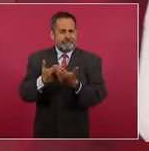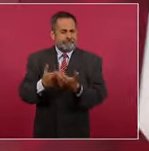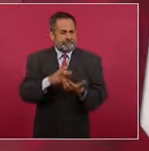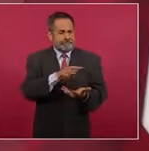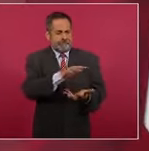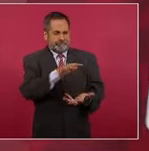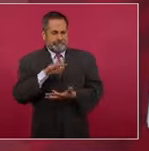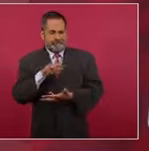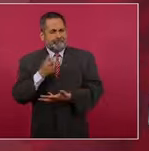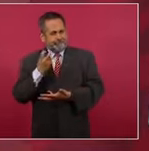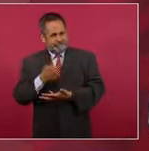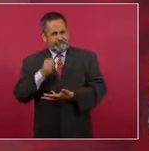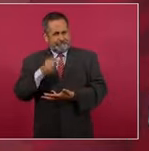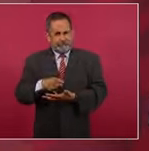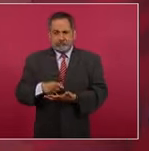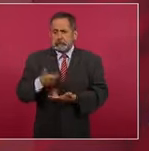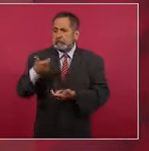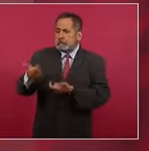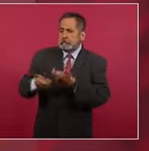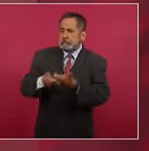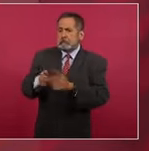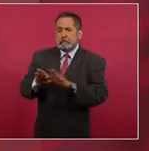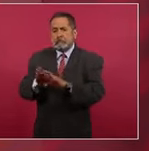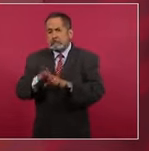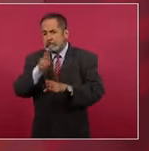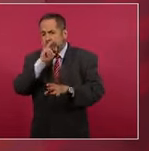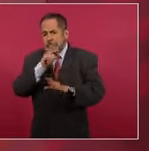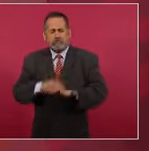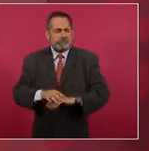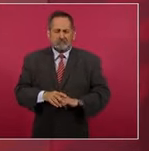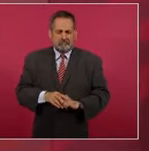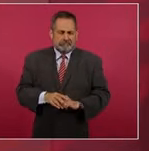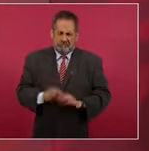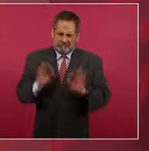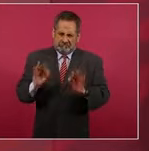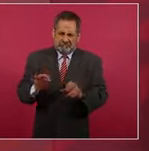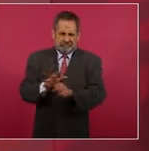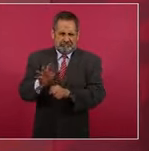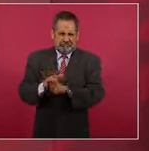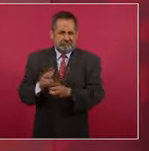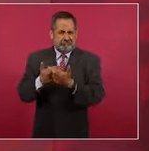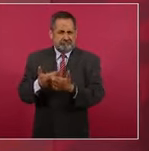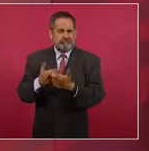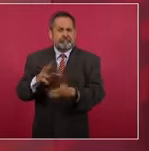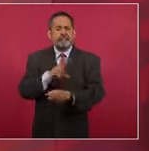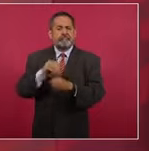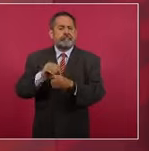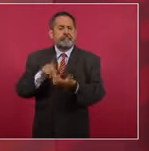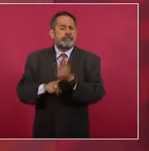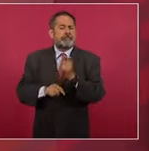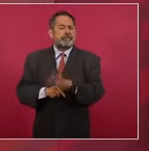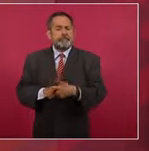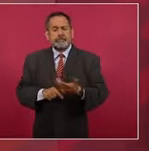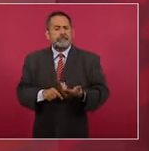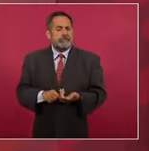cómo vamos a financiar el que la salud